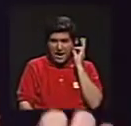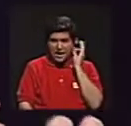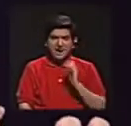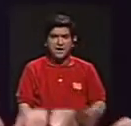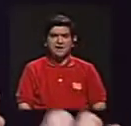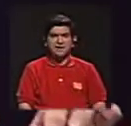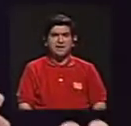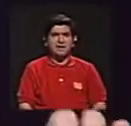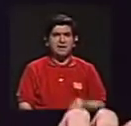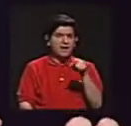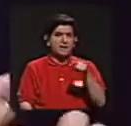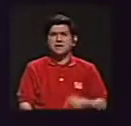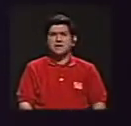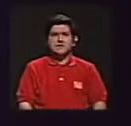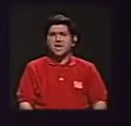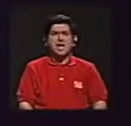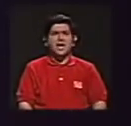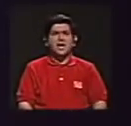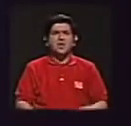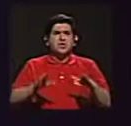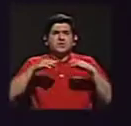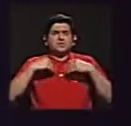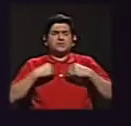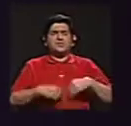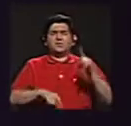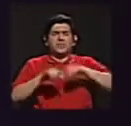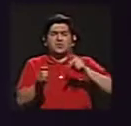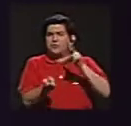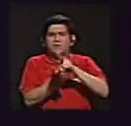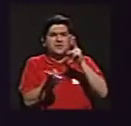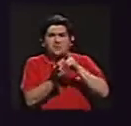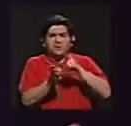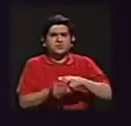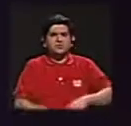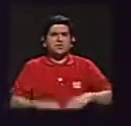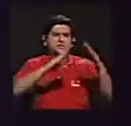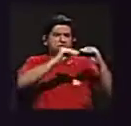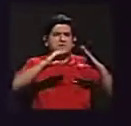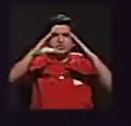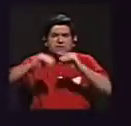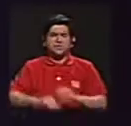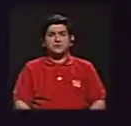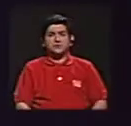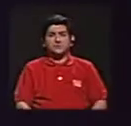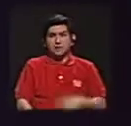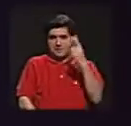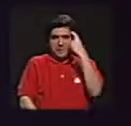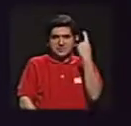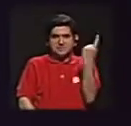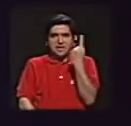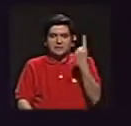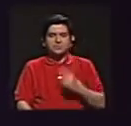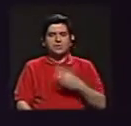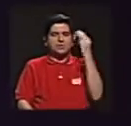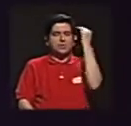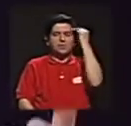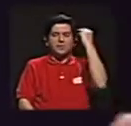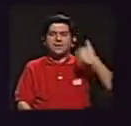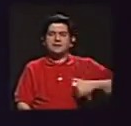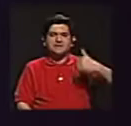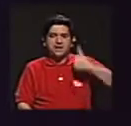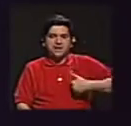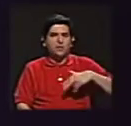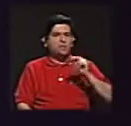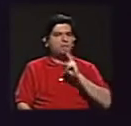no resisten no acostarse con el marido todas las noches? Las imaginadas desde la mente del hombre, no